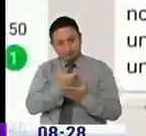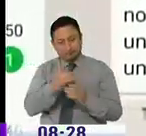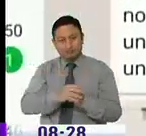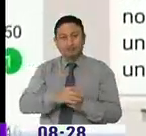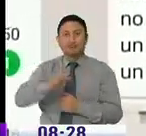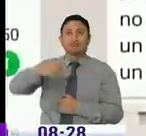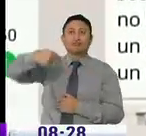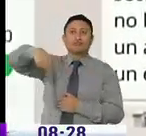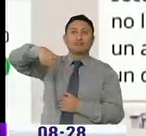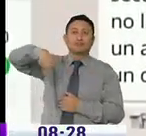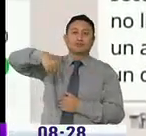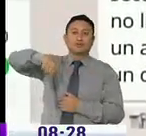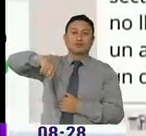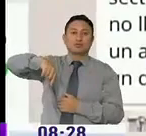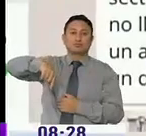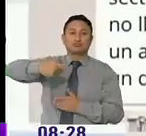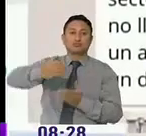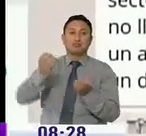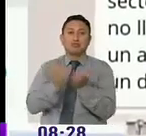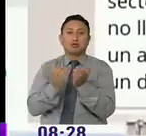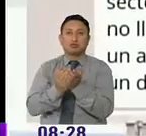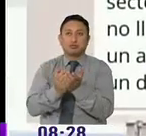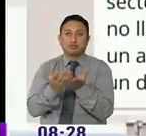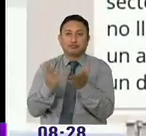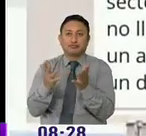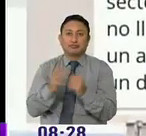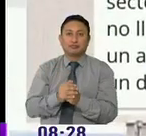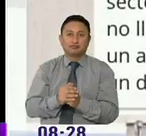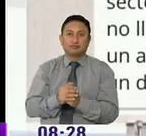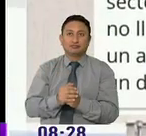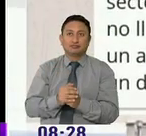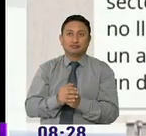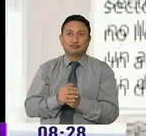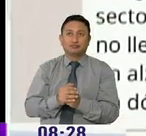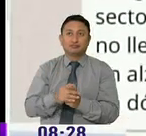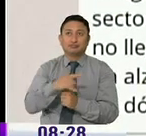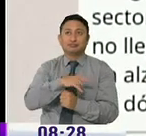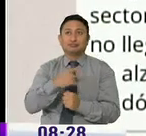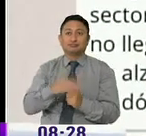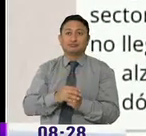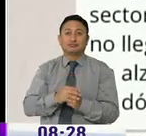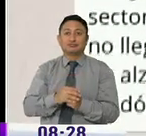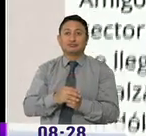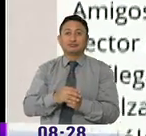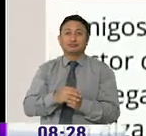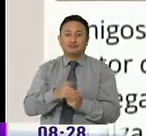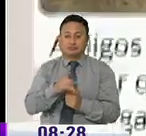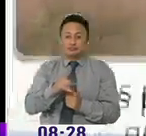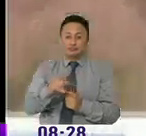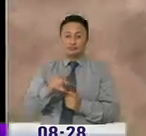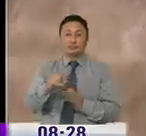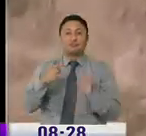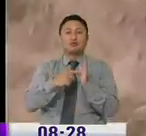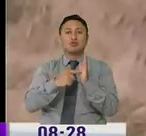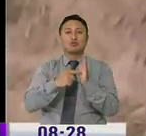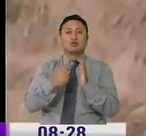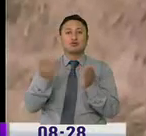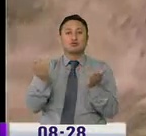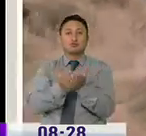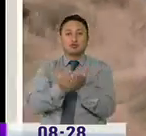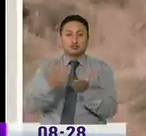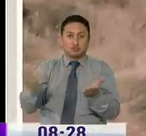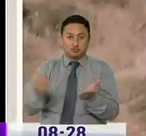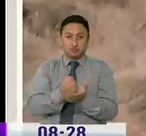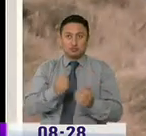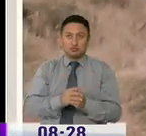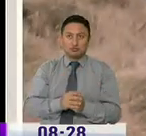organización Paraísos del Sur. No llegan los carros de llevar la basura. Además, hay una alza a la tasa de recolección de basura de $1. Esto, yo no